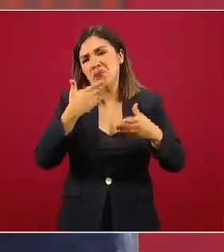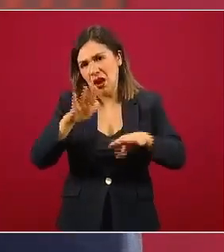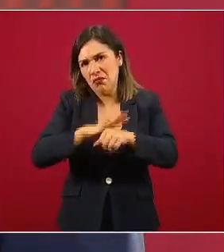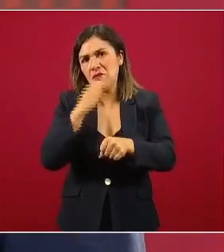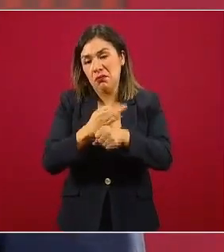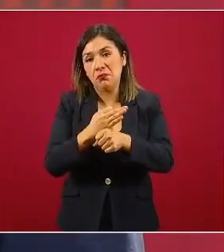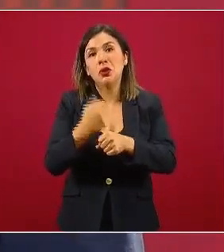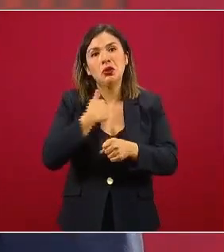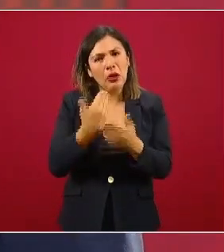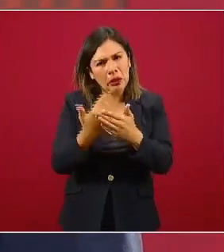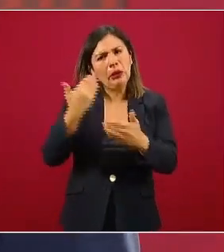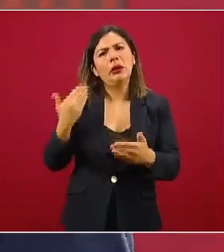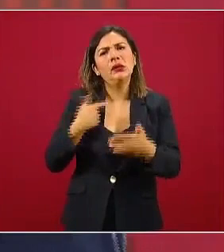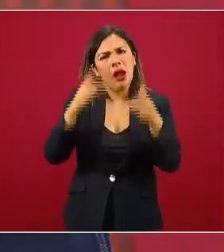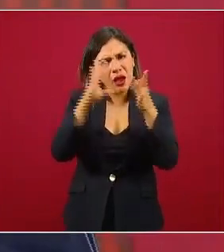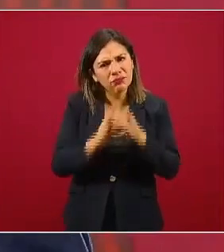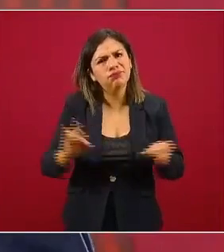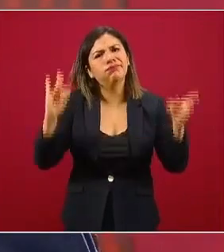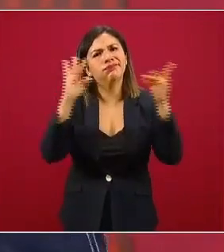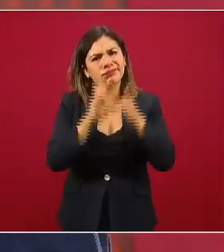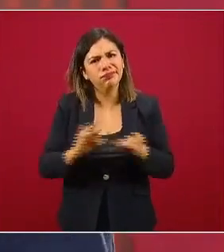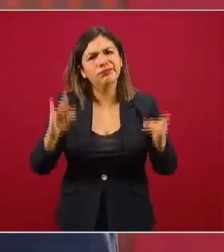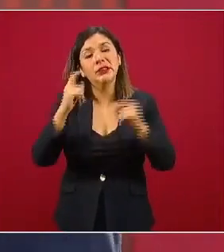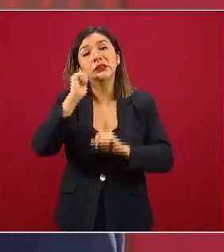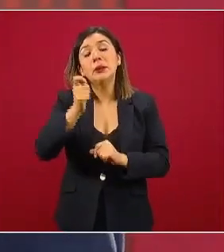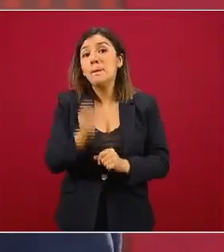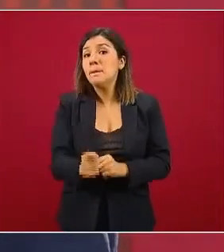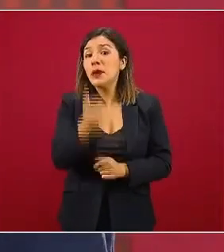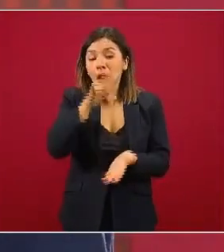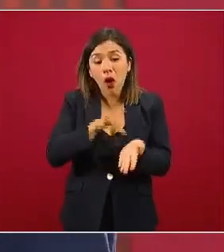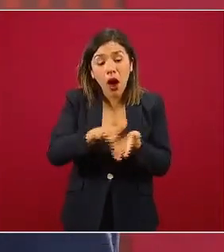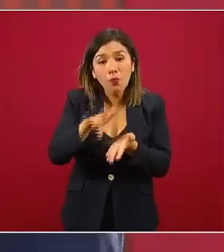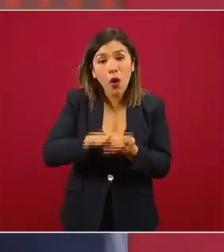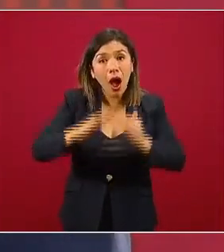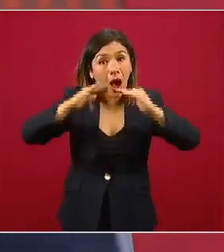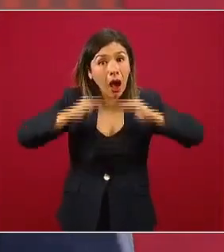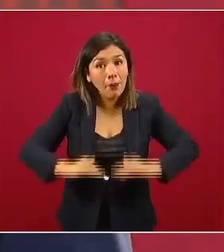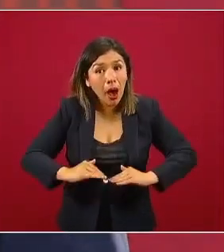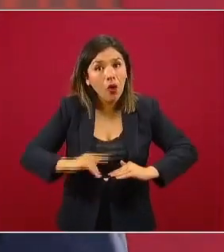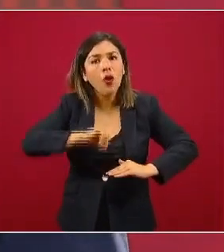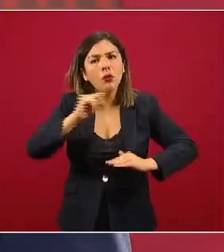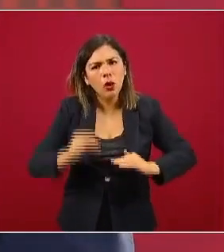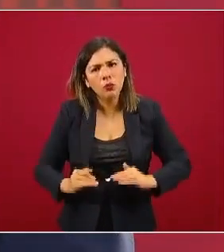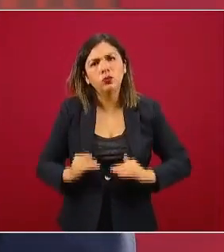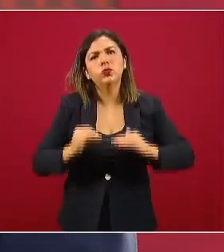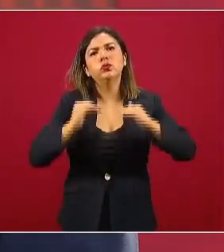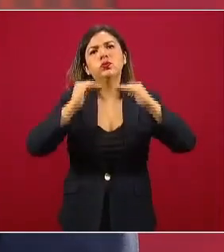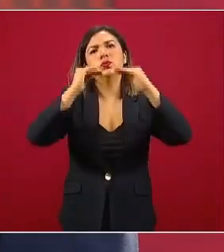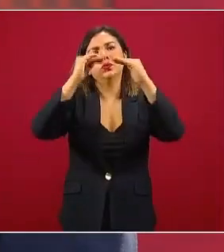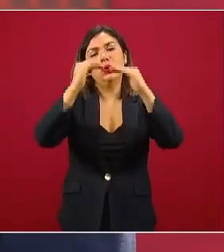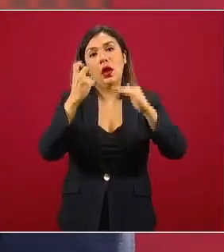He venido explicando que es ayudar abajo, de abajo hacia arriba,